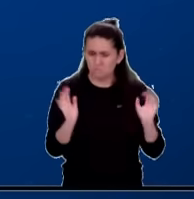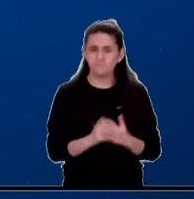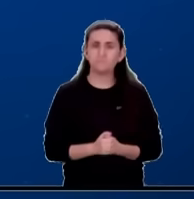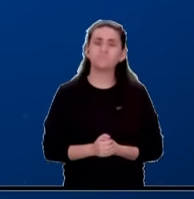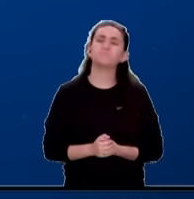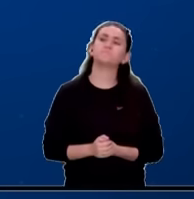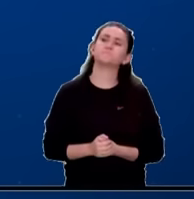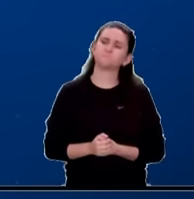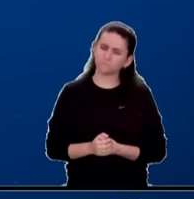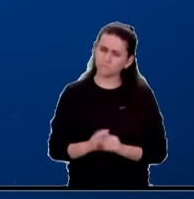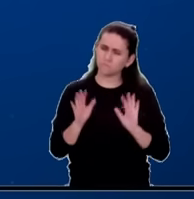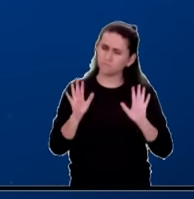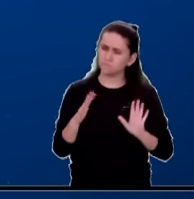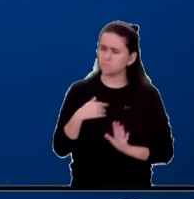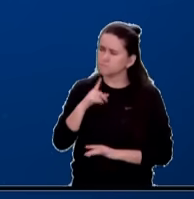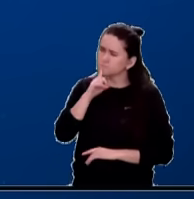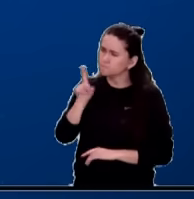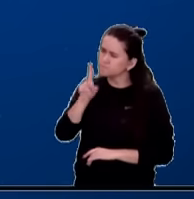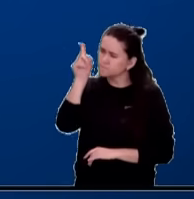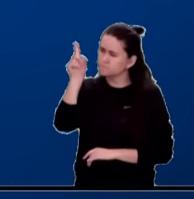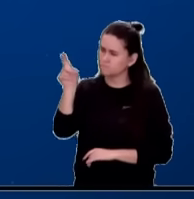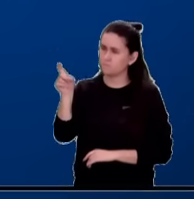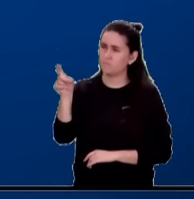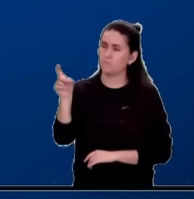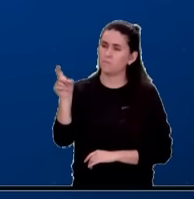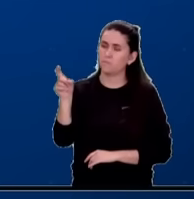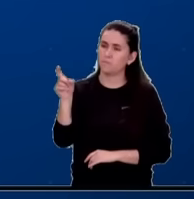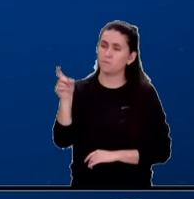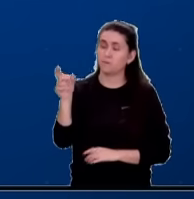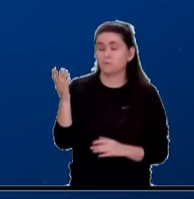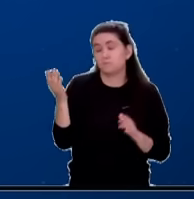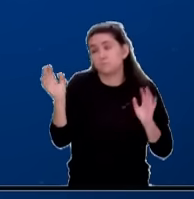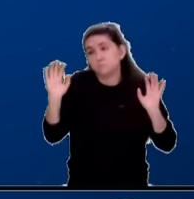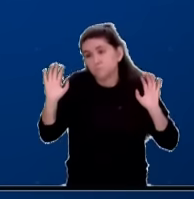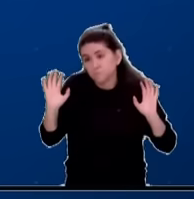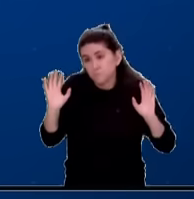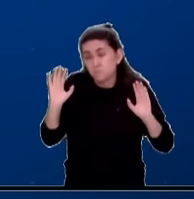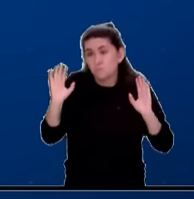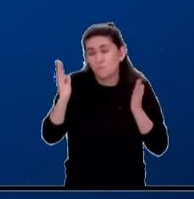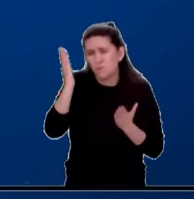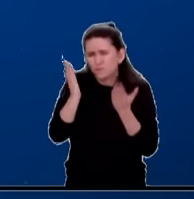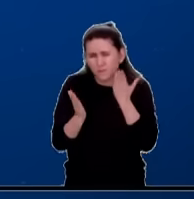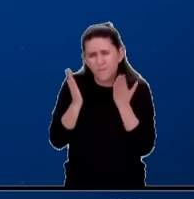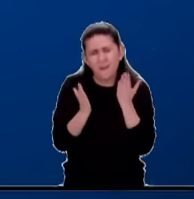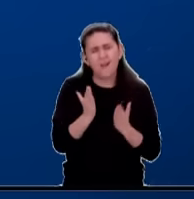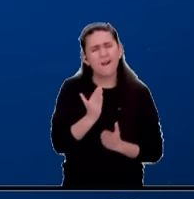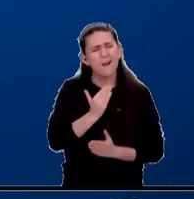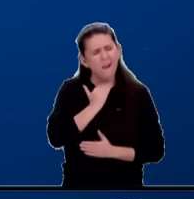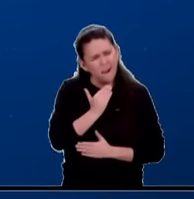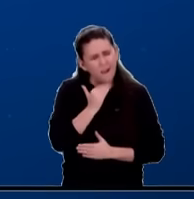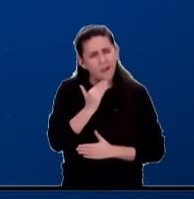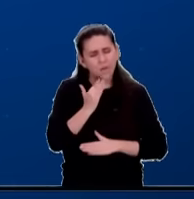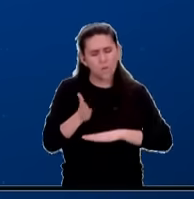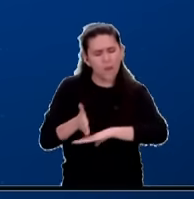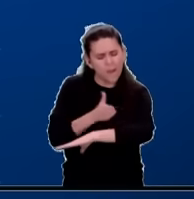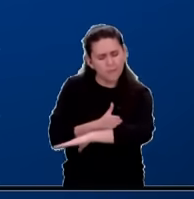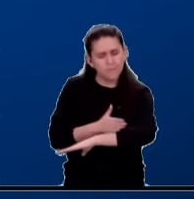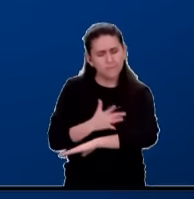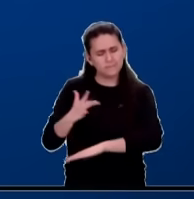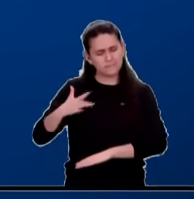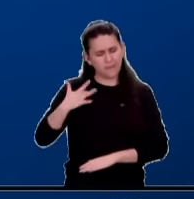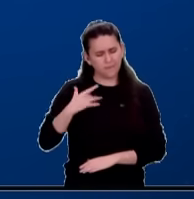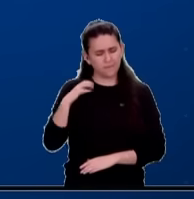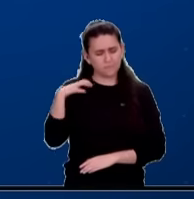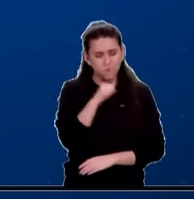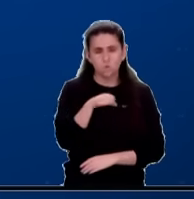Sobre eso también le quería preguntar, don Genaro, porque tal vez hubo alguna alerta en determinado momento, su hija de